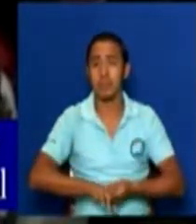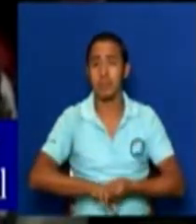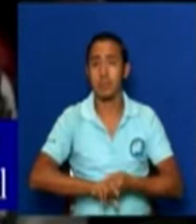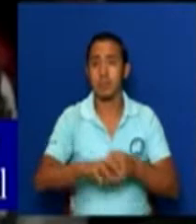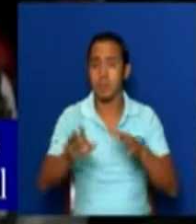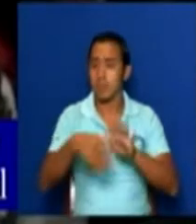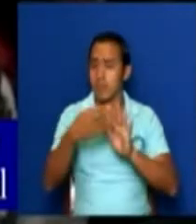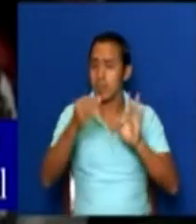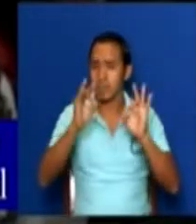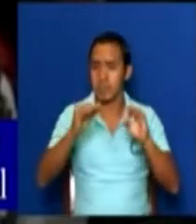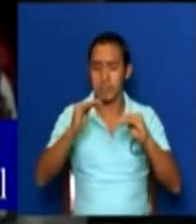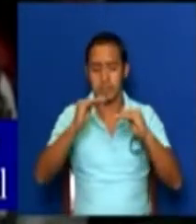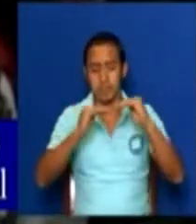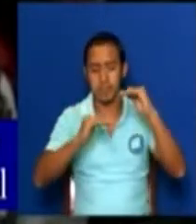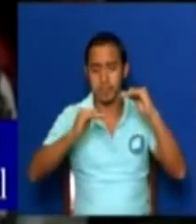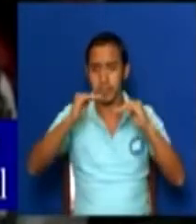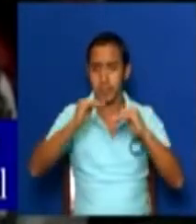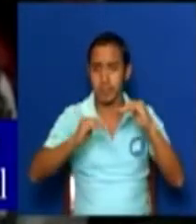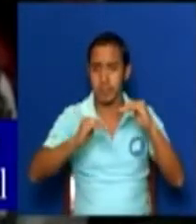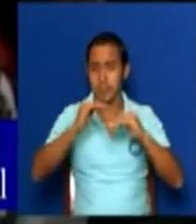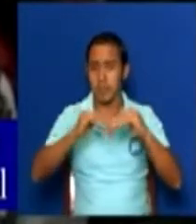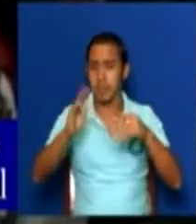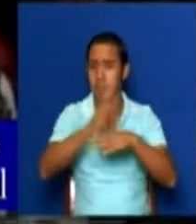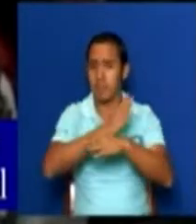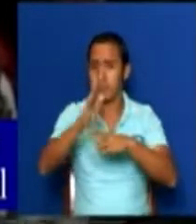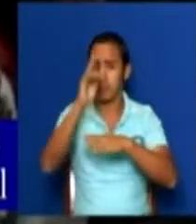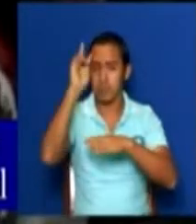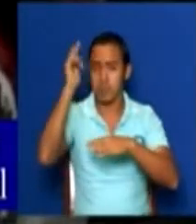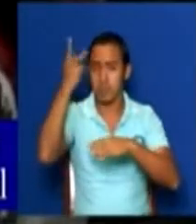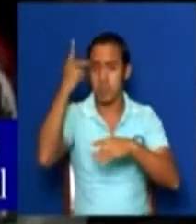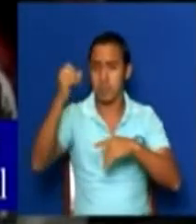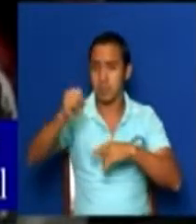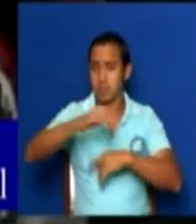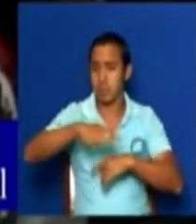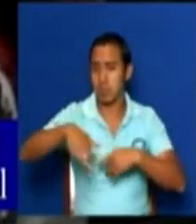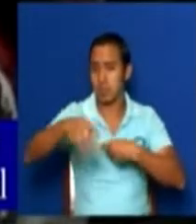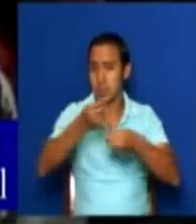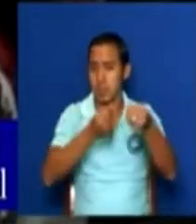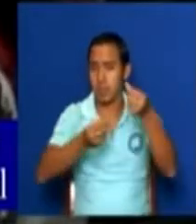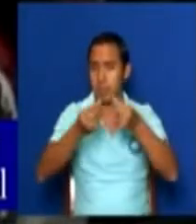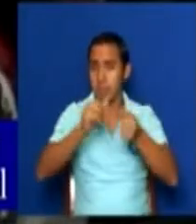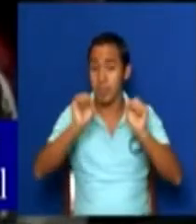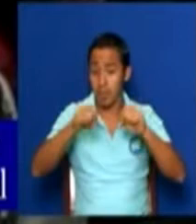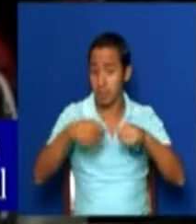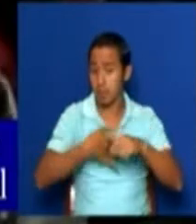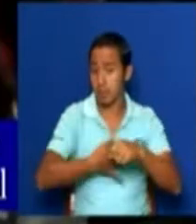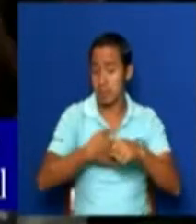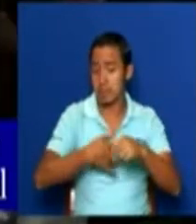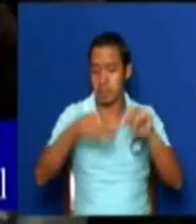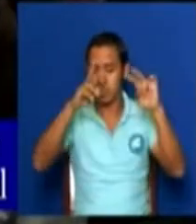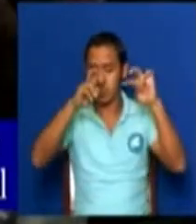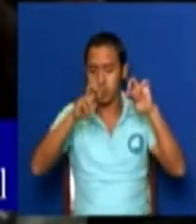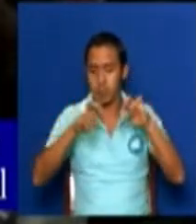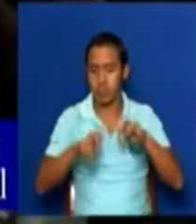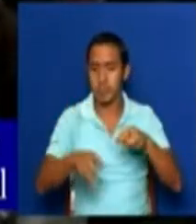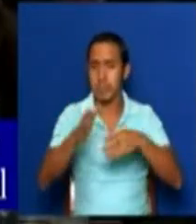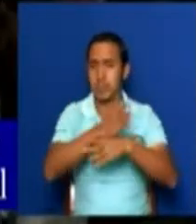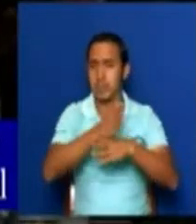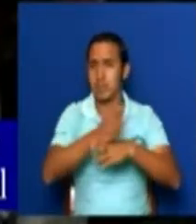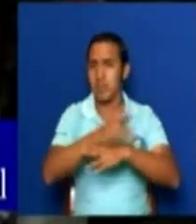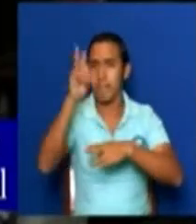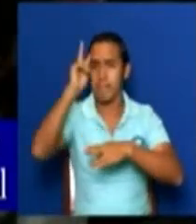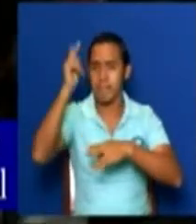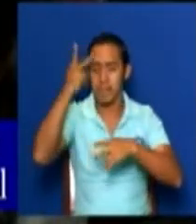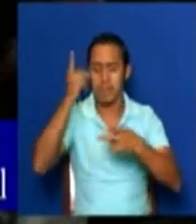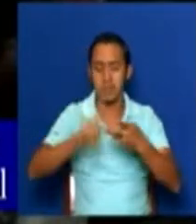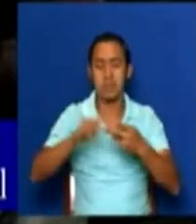Eficacia y sostenibilidad de las políticas económicas y sociales. Para lograr la equidad de género es importante evaluar los resultados de las políticas,